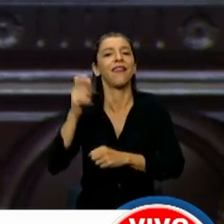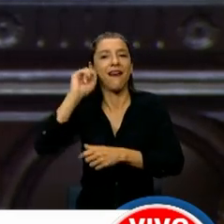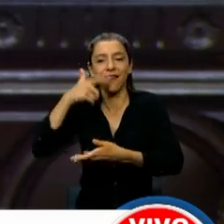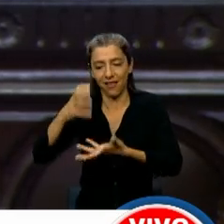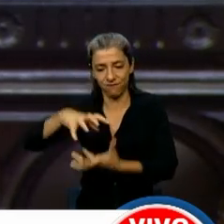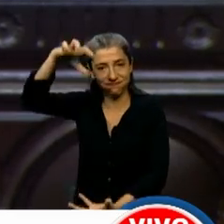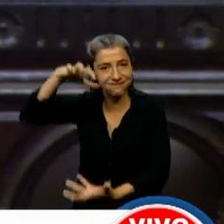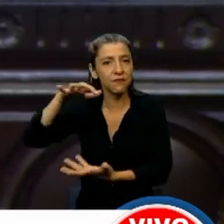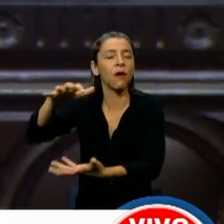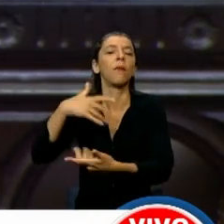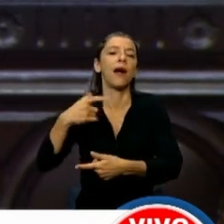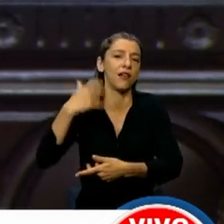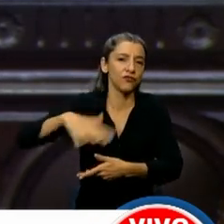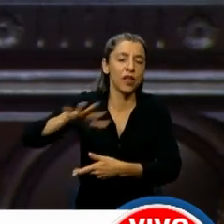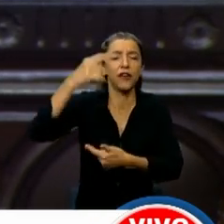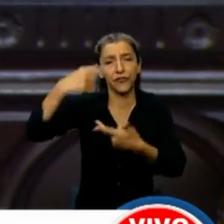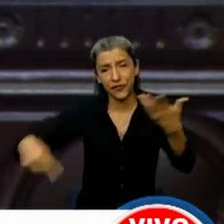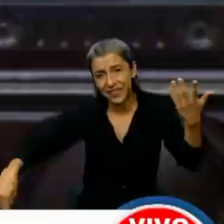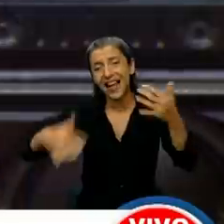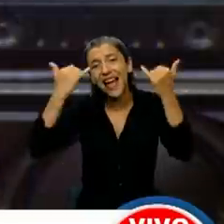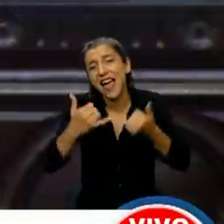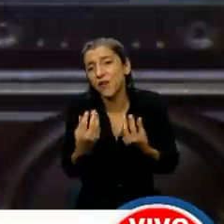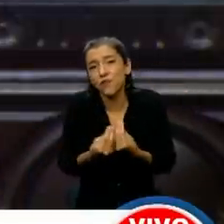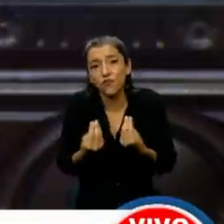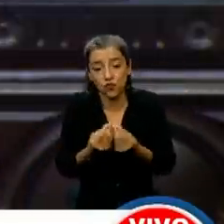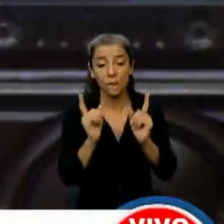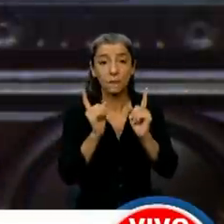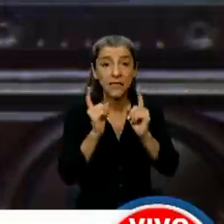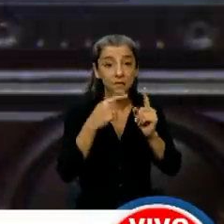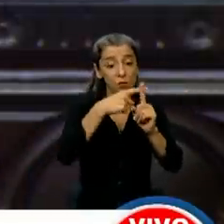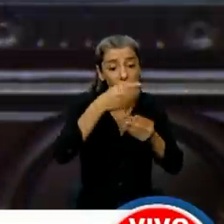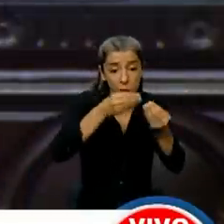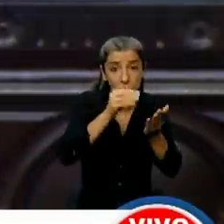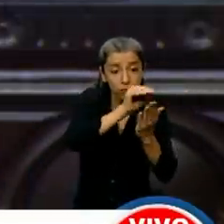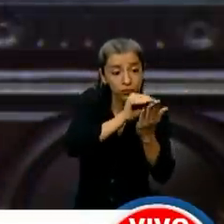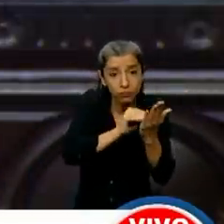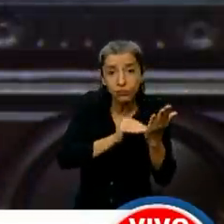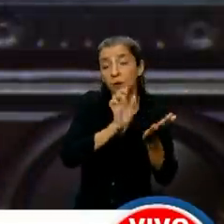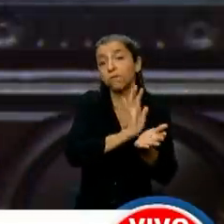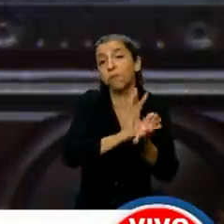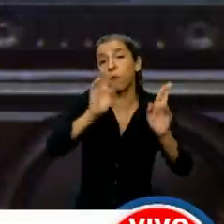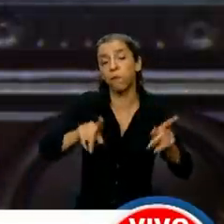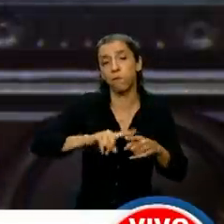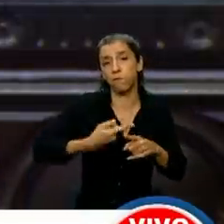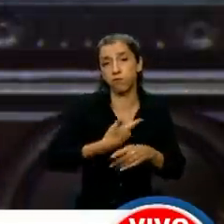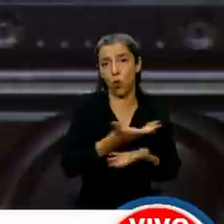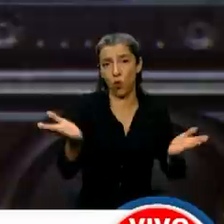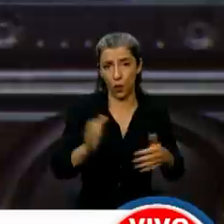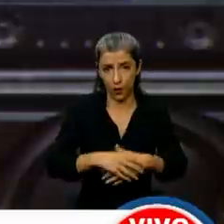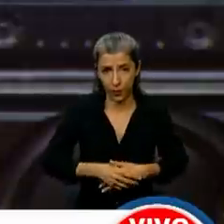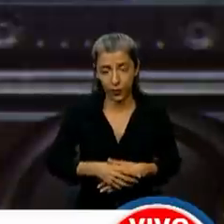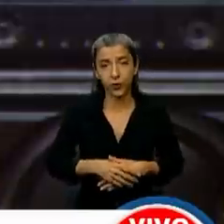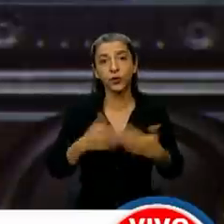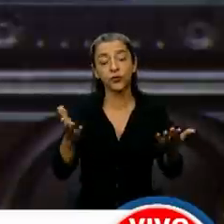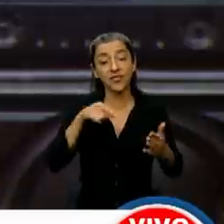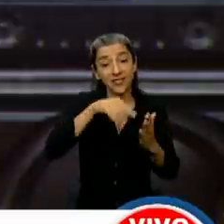de estas herramientas aún ahora en este presupuesto siguen actuando como políticas públicas y estos instrumentos tienen